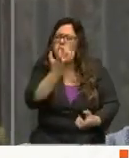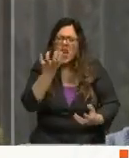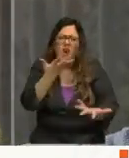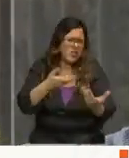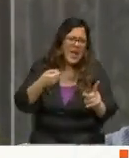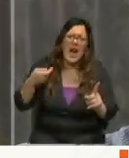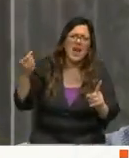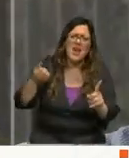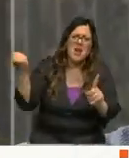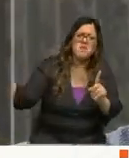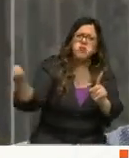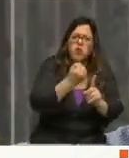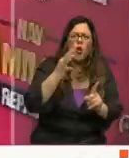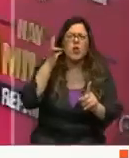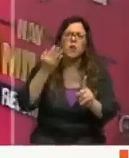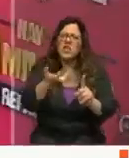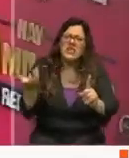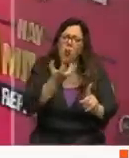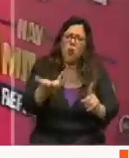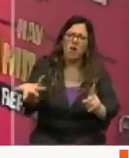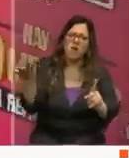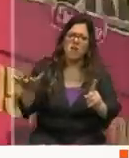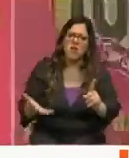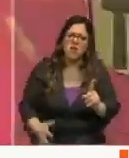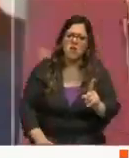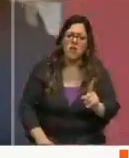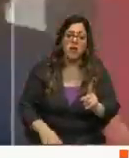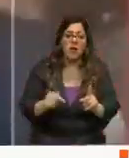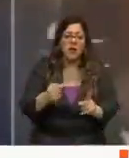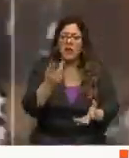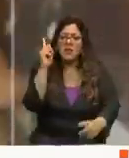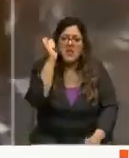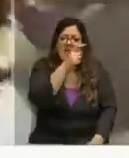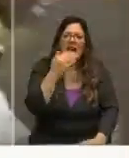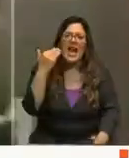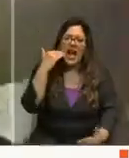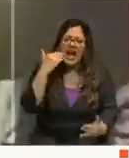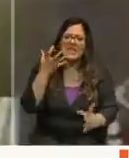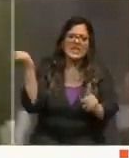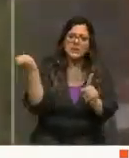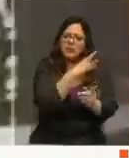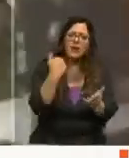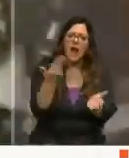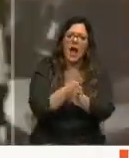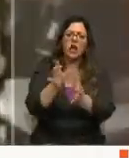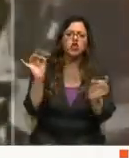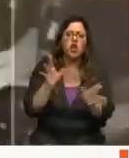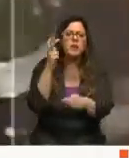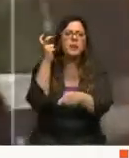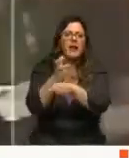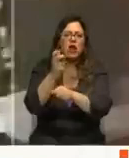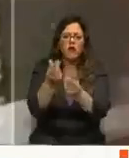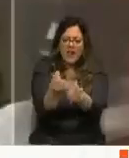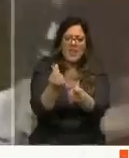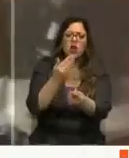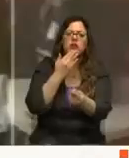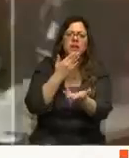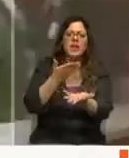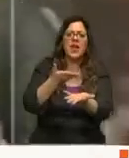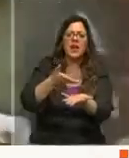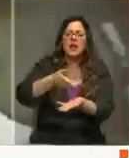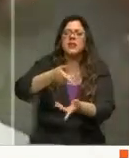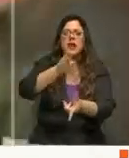y con cuchillo es brutal Porque casi la matan para robar botellas de licor y dinero la víctima